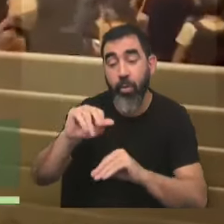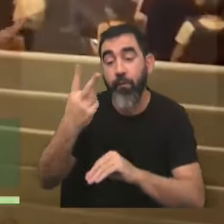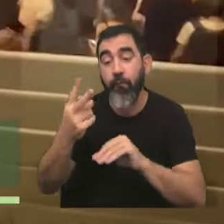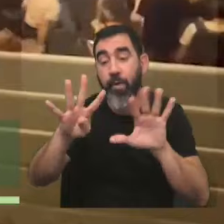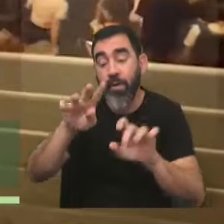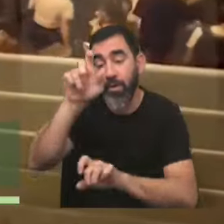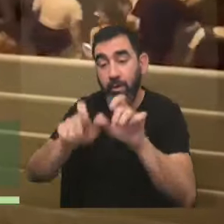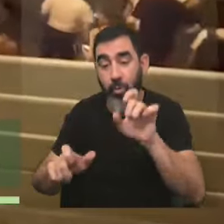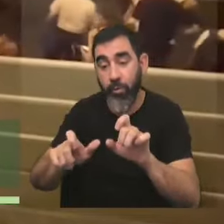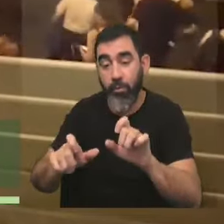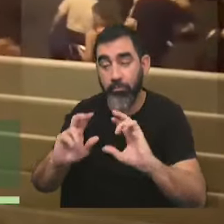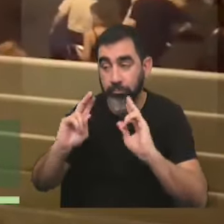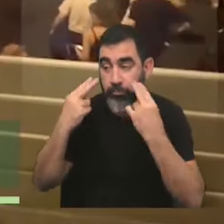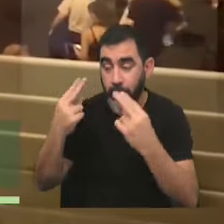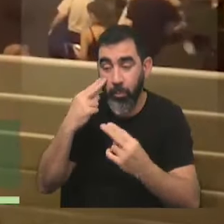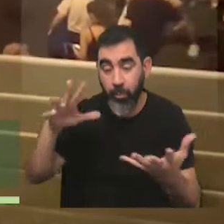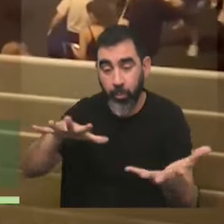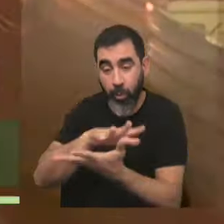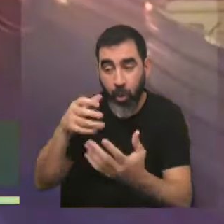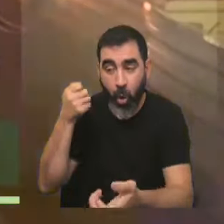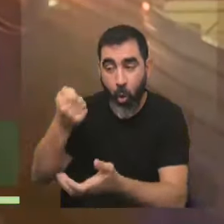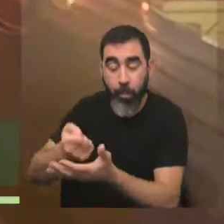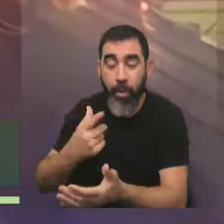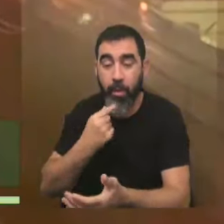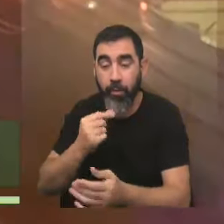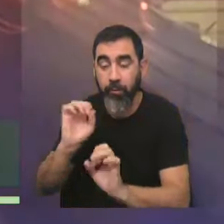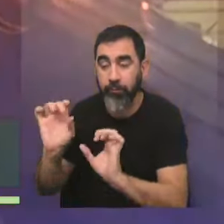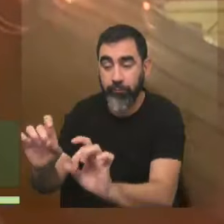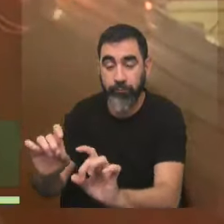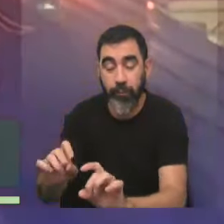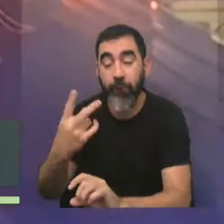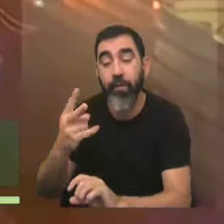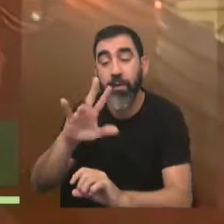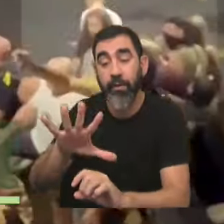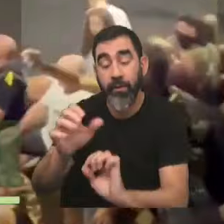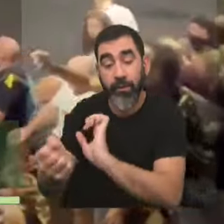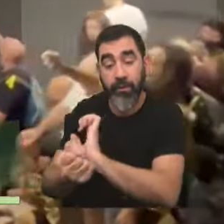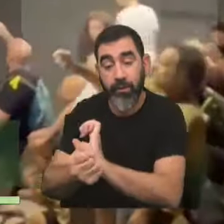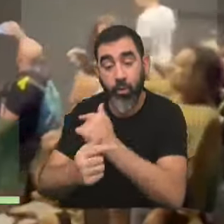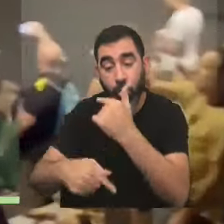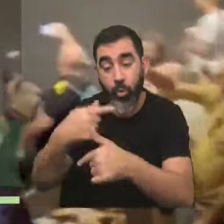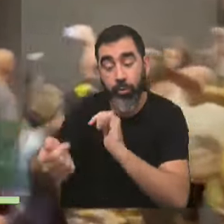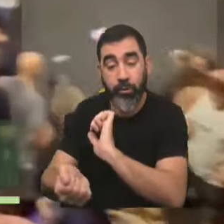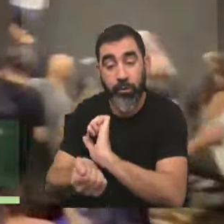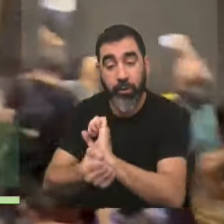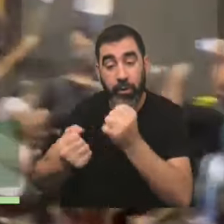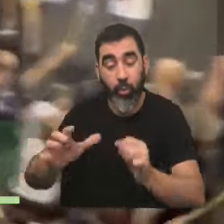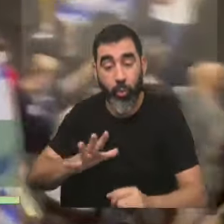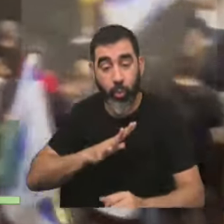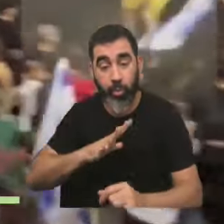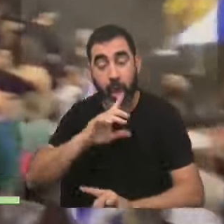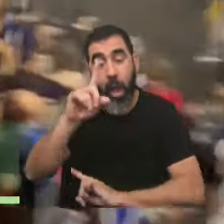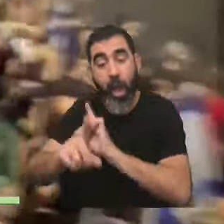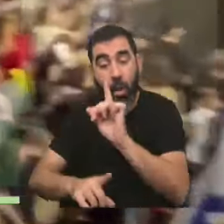personas por alteración del orden público agresión agentes y vandalismo brutal mientras 25 de los detenidos continúan bajo custodia policial y algunos